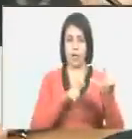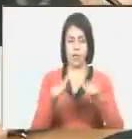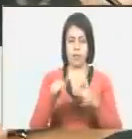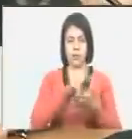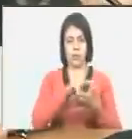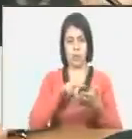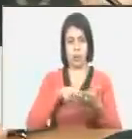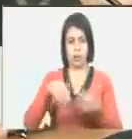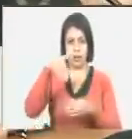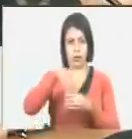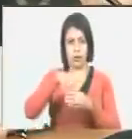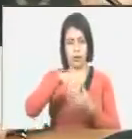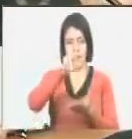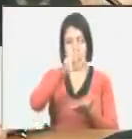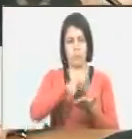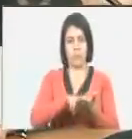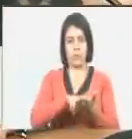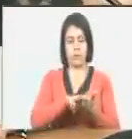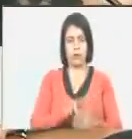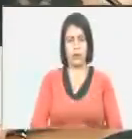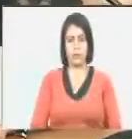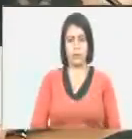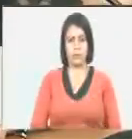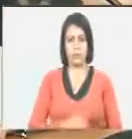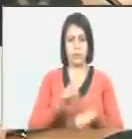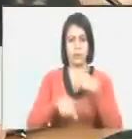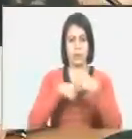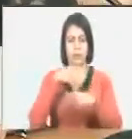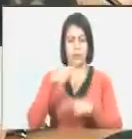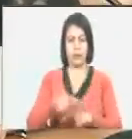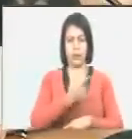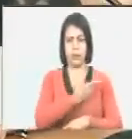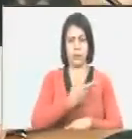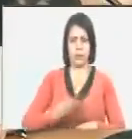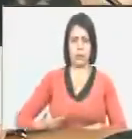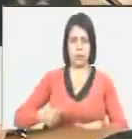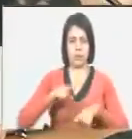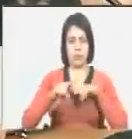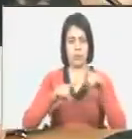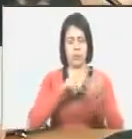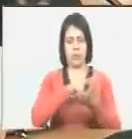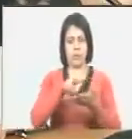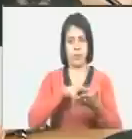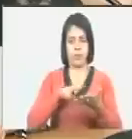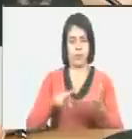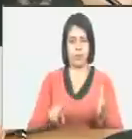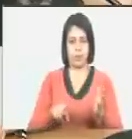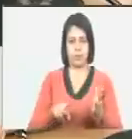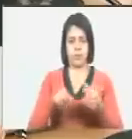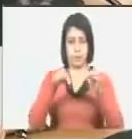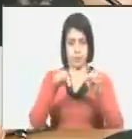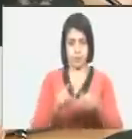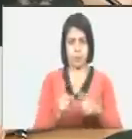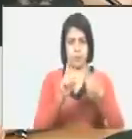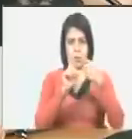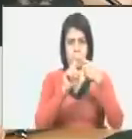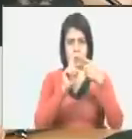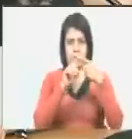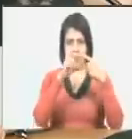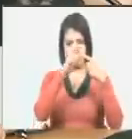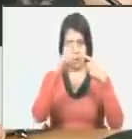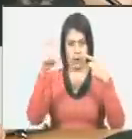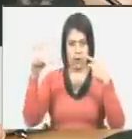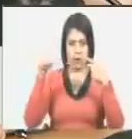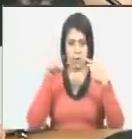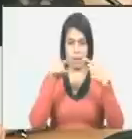sometida a votación, resultó aprobada. Posteriormente, el presidente ordenó dar lectura a la cuenta. Primer punto de la